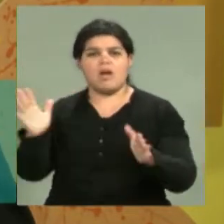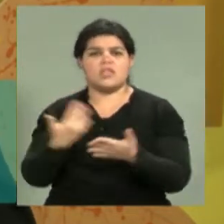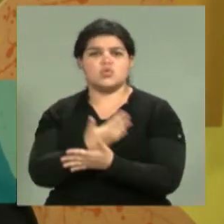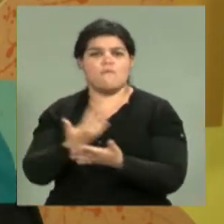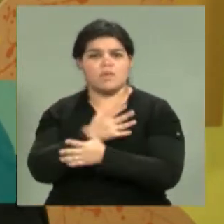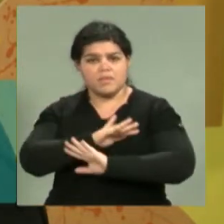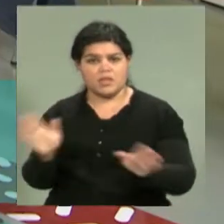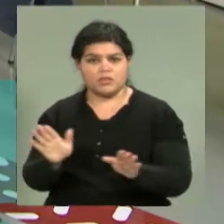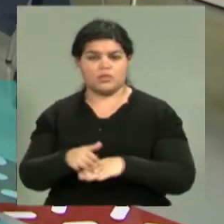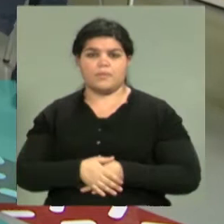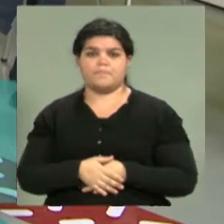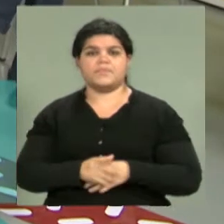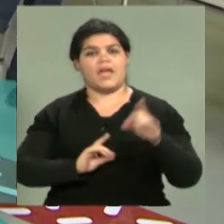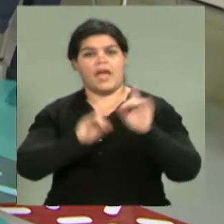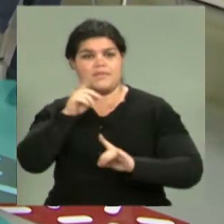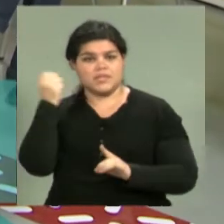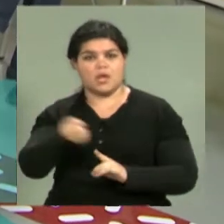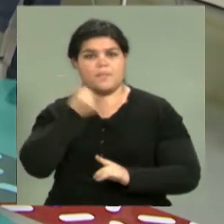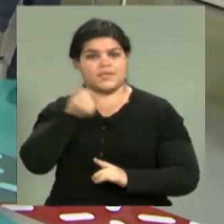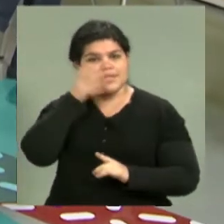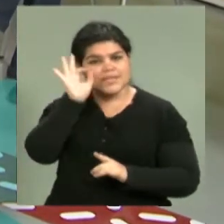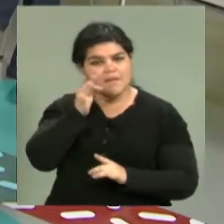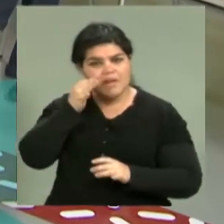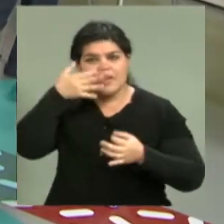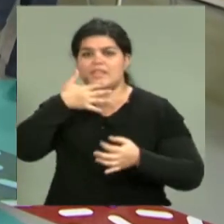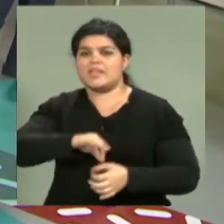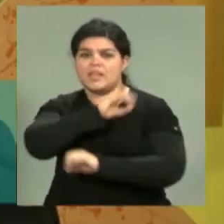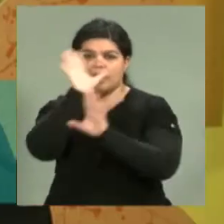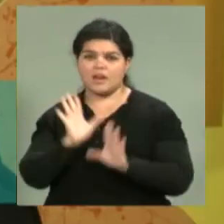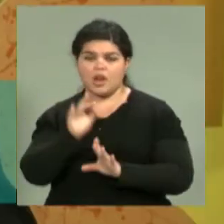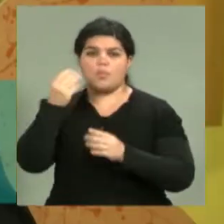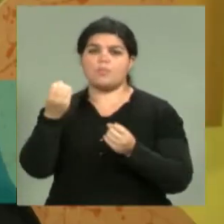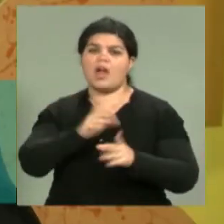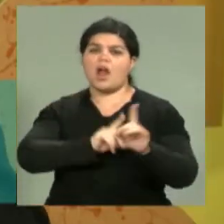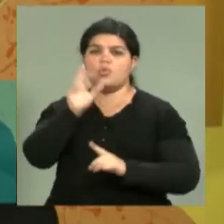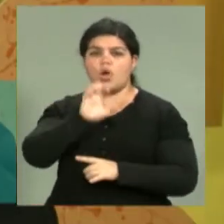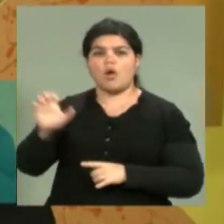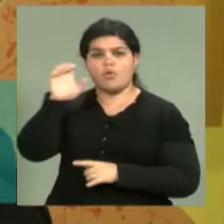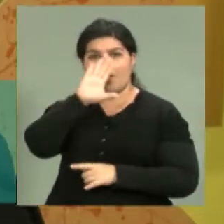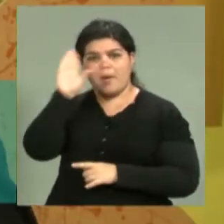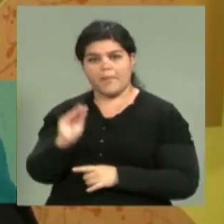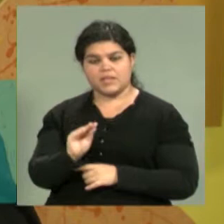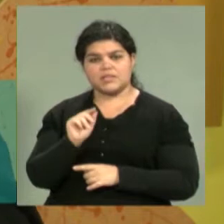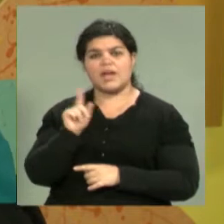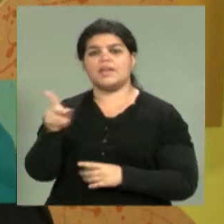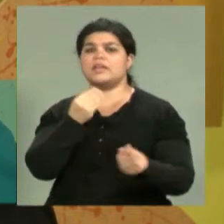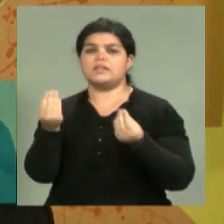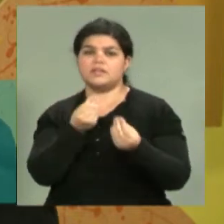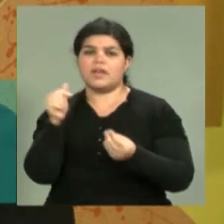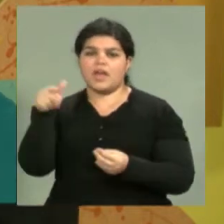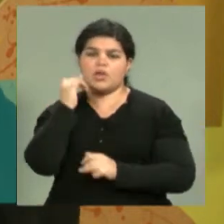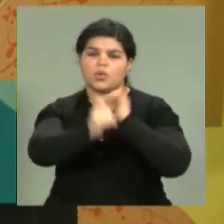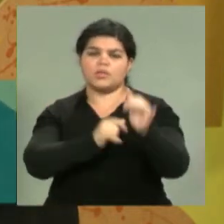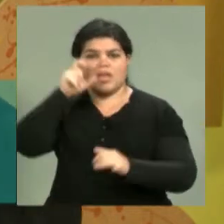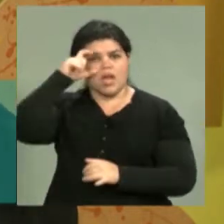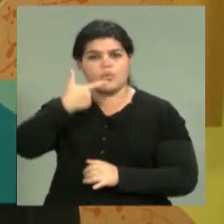a veces hay que saber leer entre líneas, y hay, por ejemplo, recién hablaba del informe de lo que pasa en algunos países de Europa, que se plantea la eutanasia